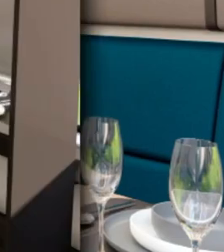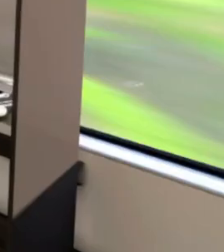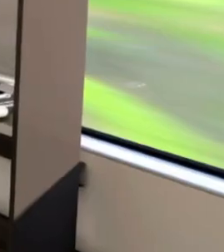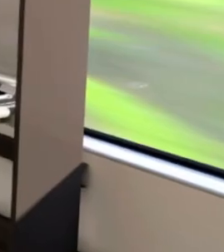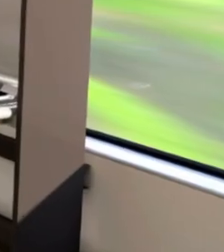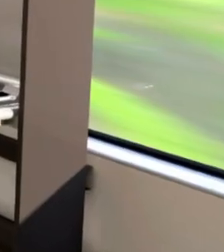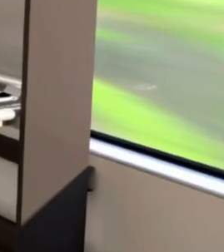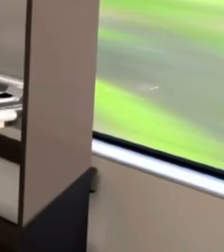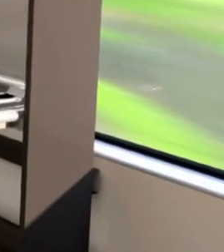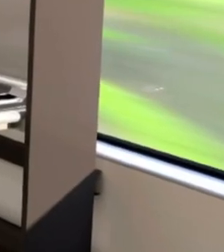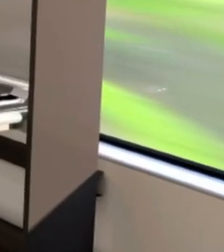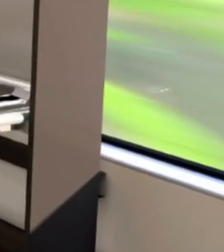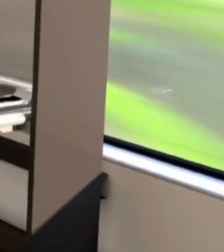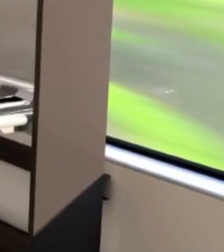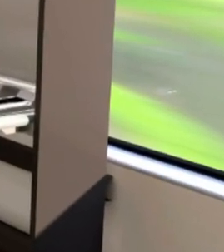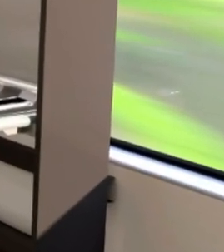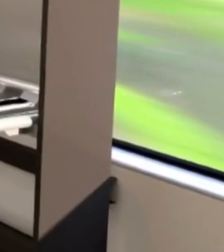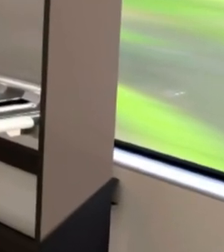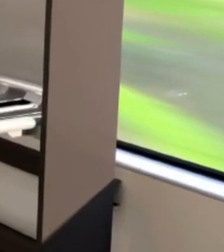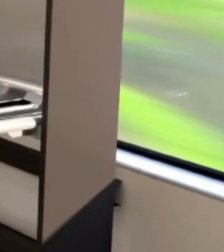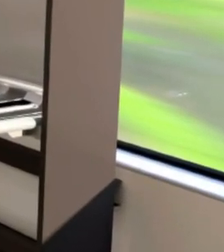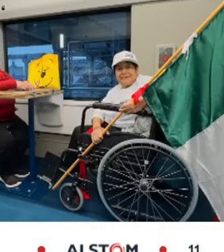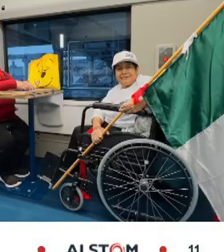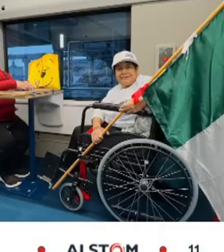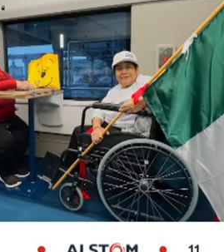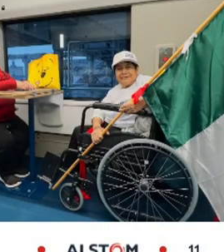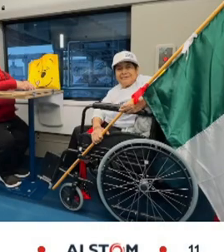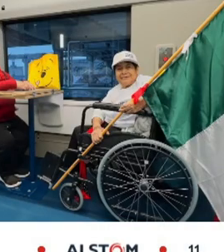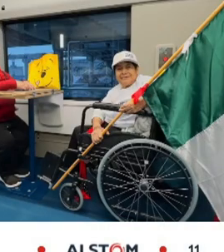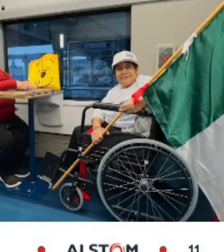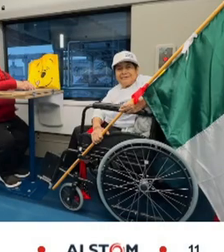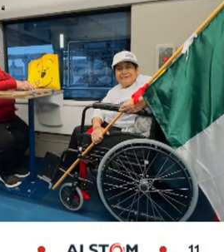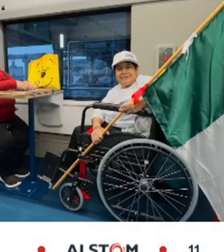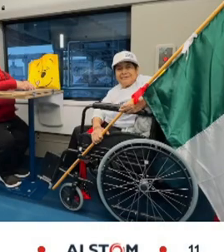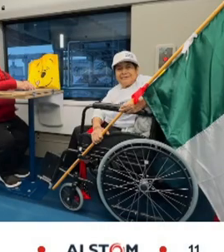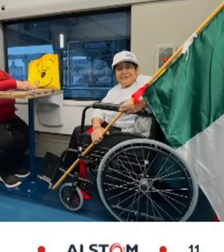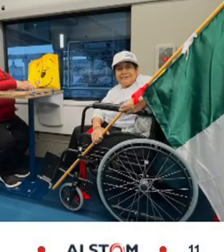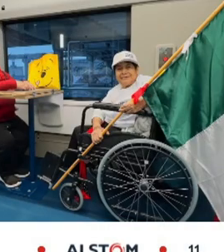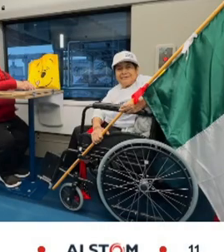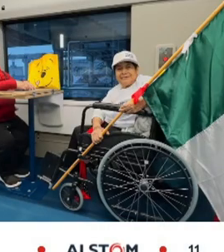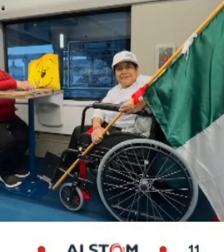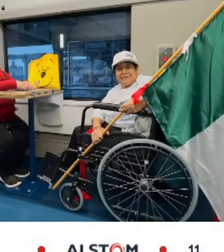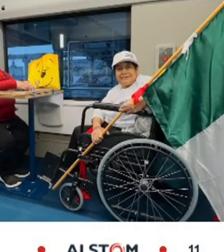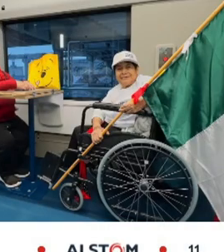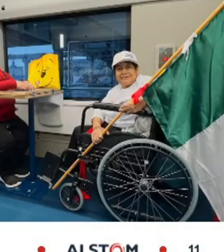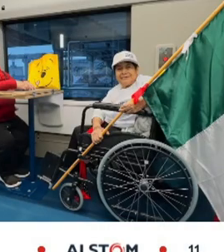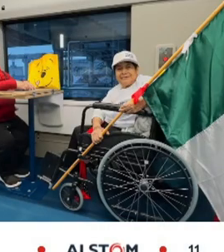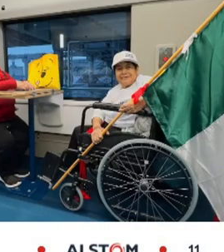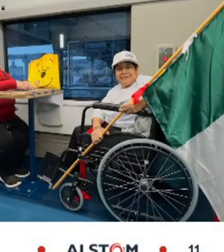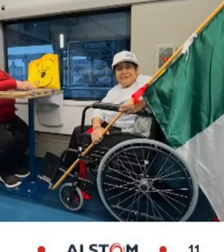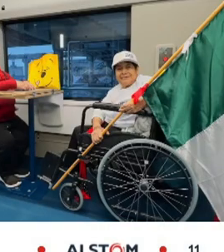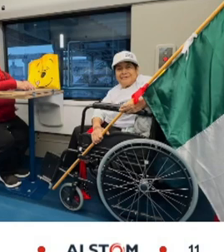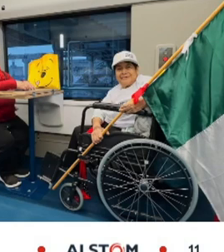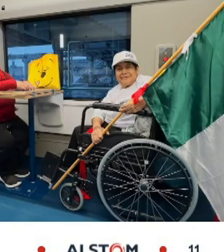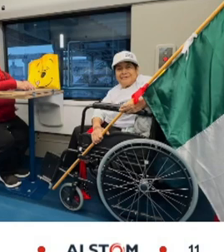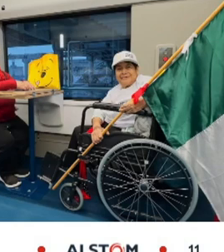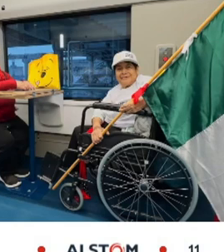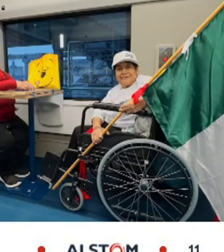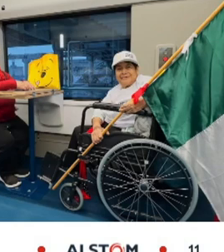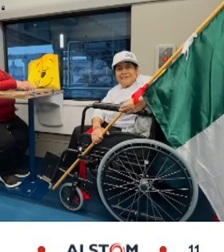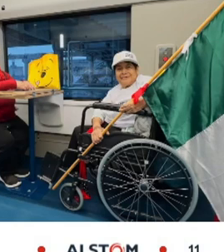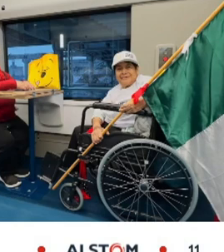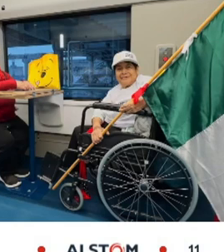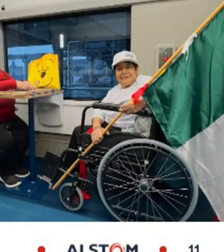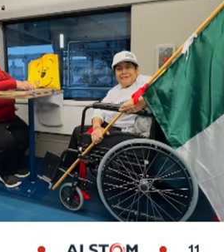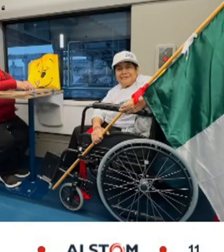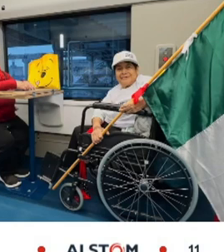La siguiente, por favor. Bueno, el Jaguar Rodante nació con una misión nuestra, que es